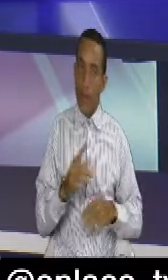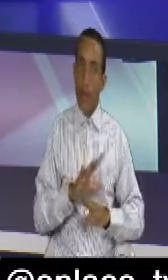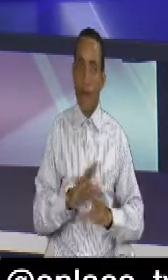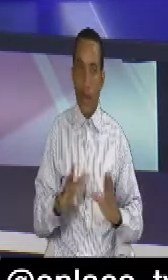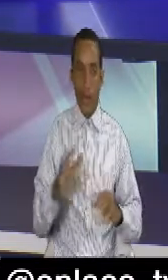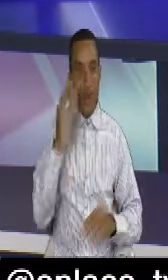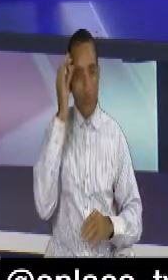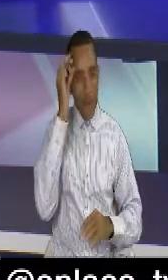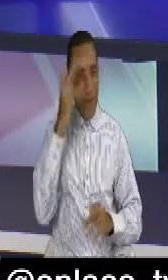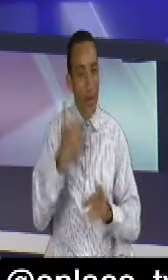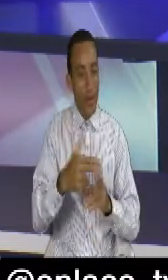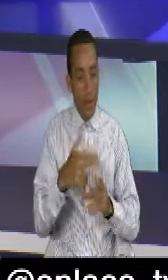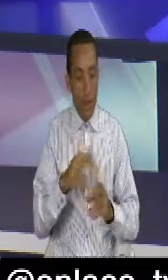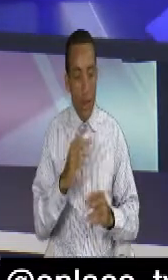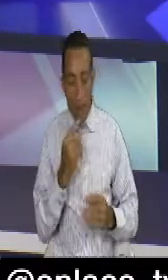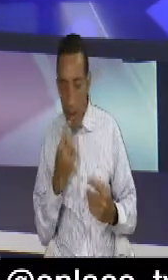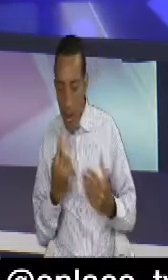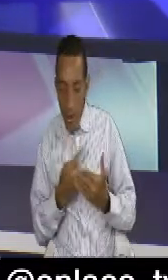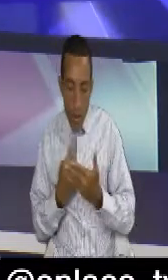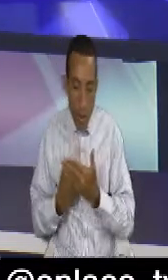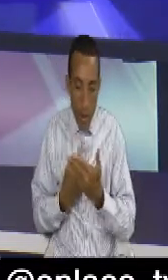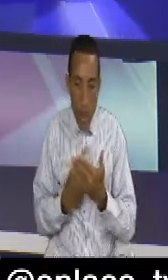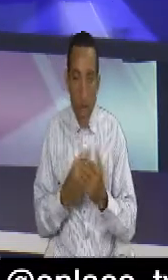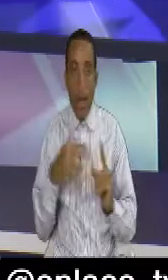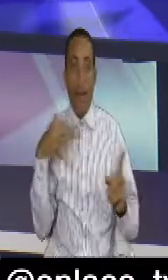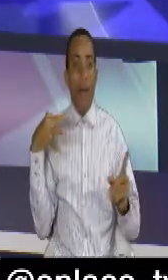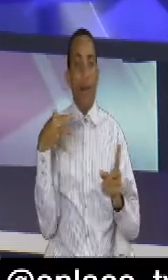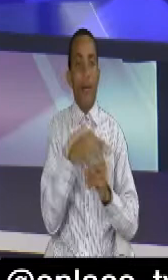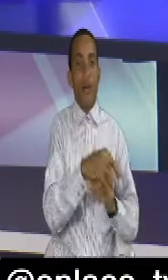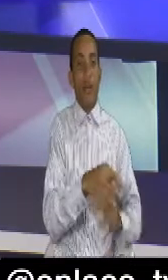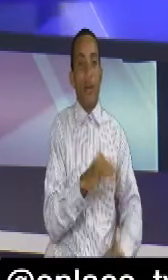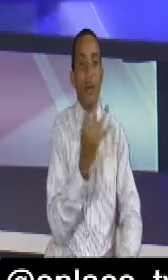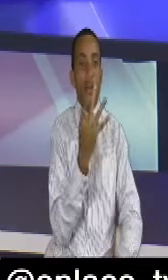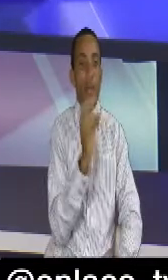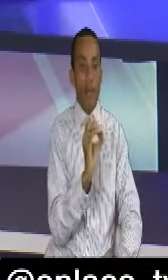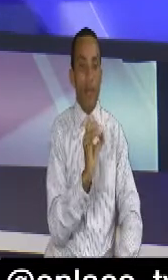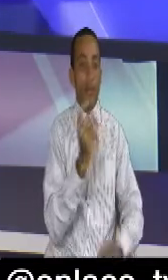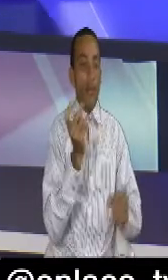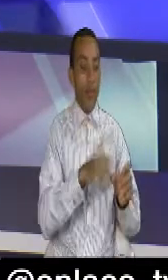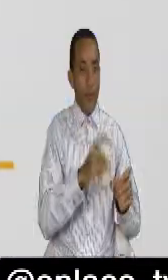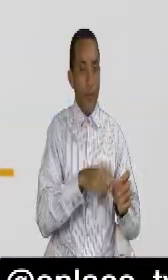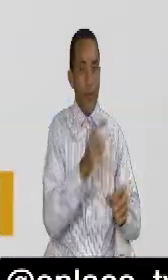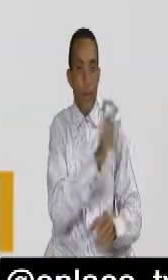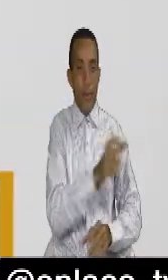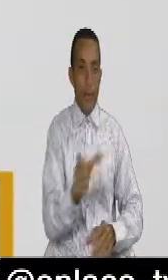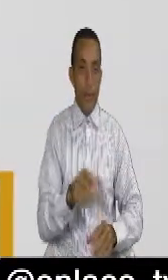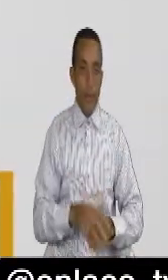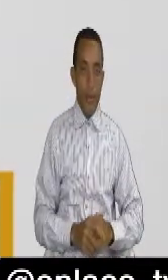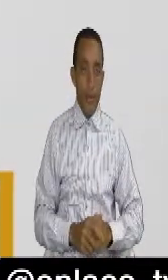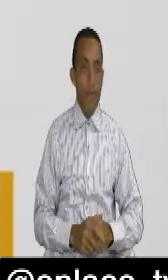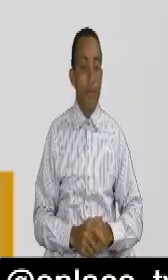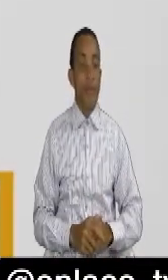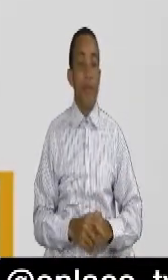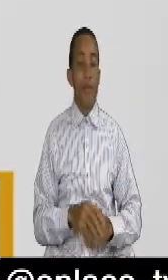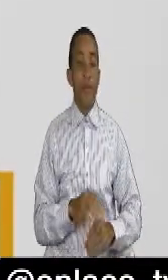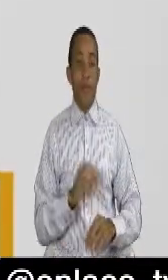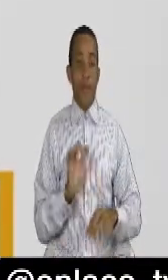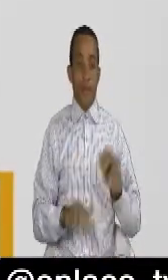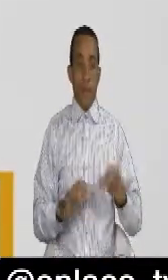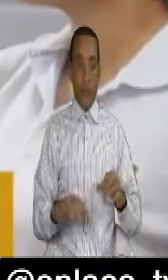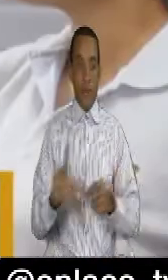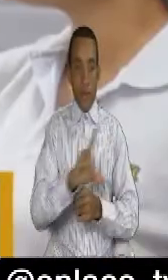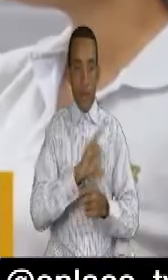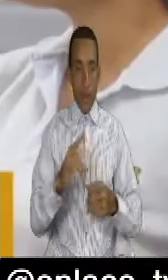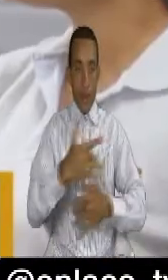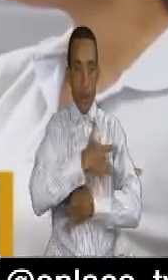pertinentes por esta situación que afecta a por lo menos 30.000 usuarios. El secretario local de Salud, Fernando Cárdenas,